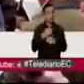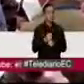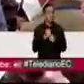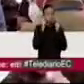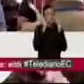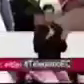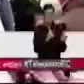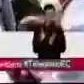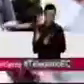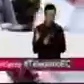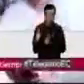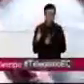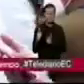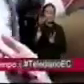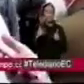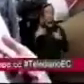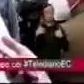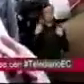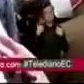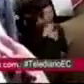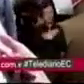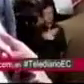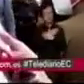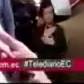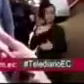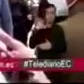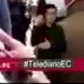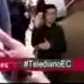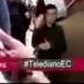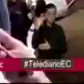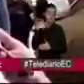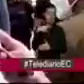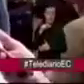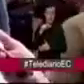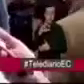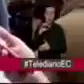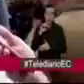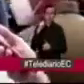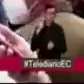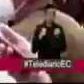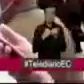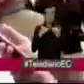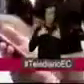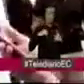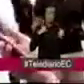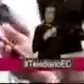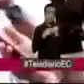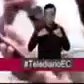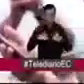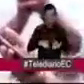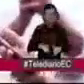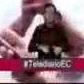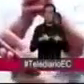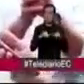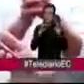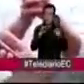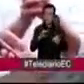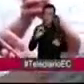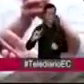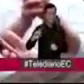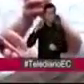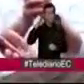seguridad pertinentes. Celebramos y aplaudimos la actuación del alcalde Paco Azán en este sentido. Nosotros vamos a apoyar, hemos venido apoyándolo ya, no solamente